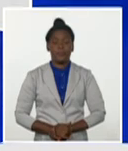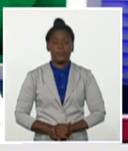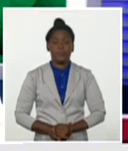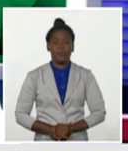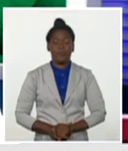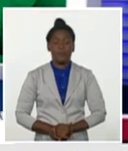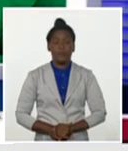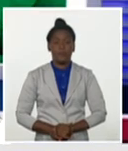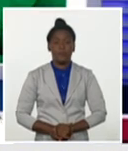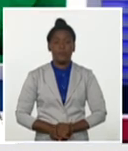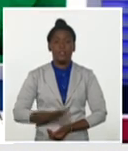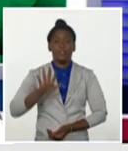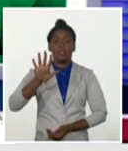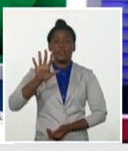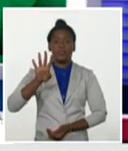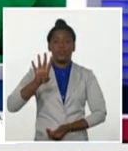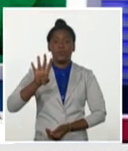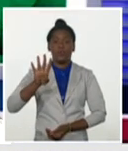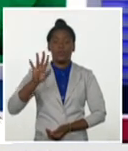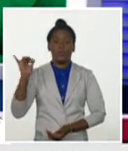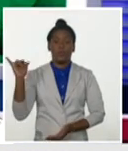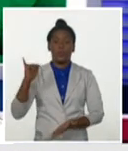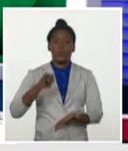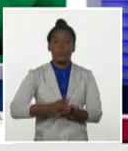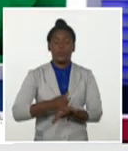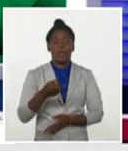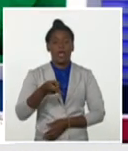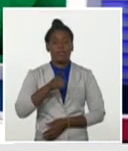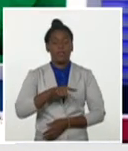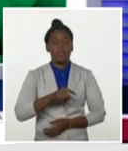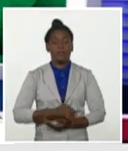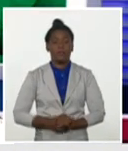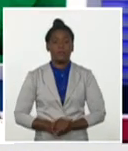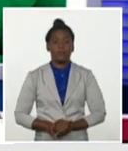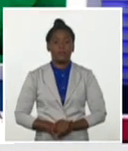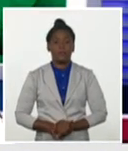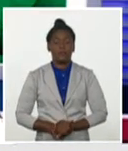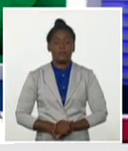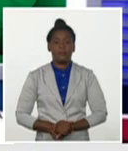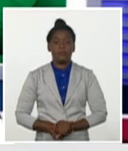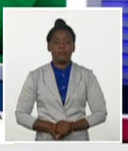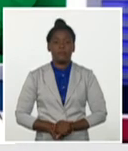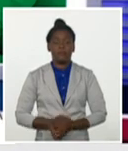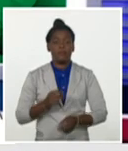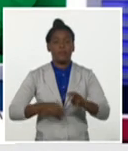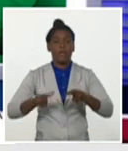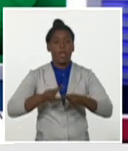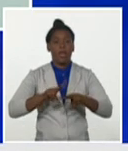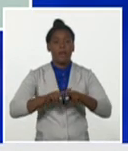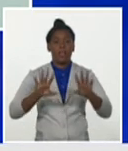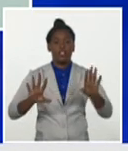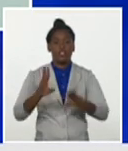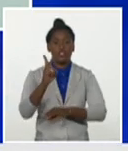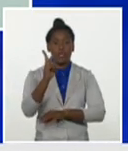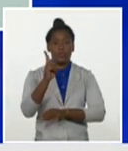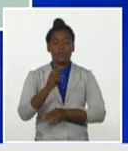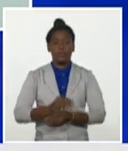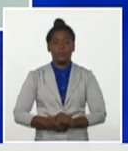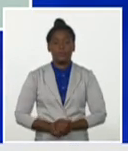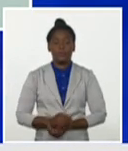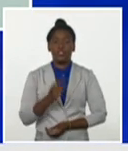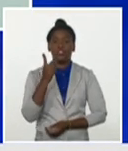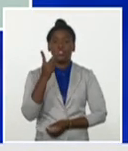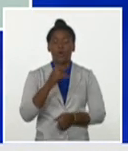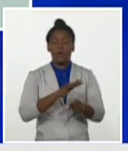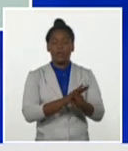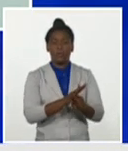54 casos importados se diagnosticaron ayer, de La Habana 12, 2 de Arroyo